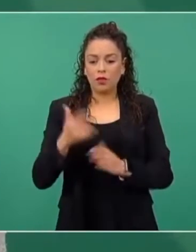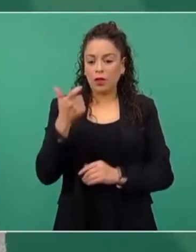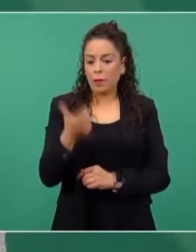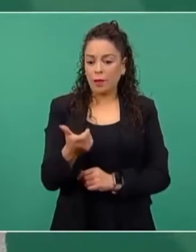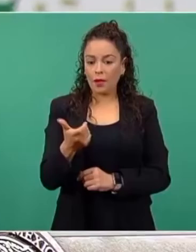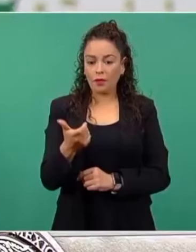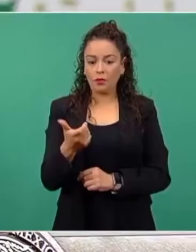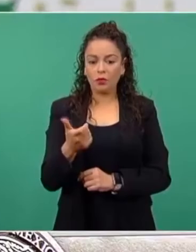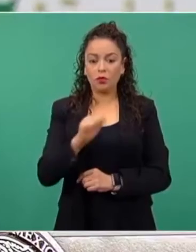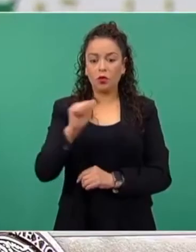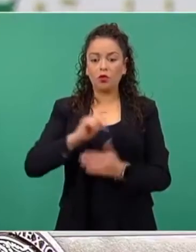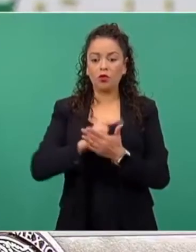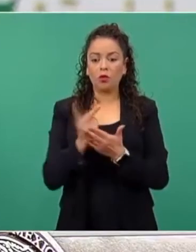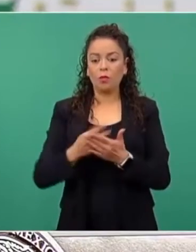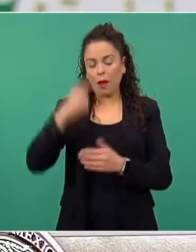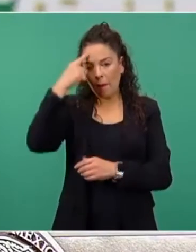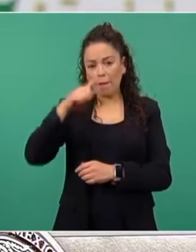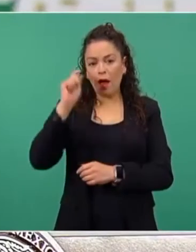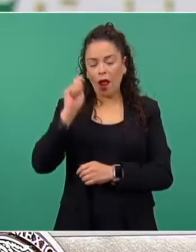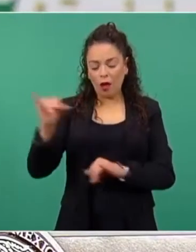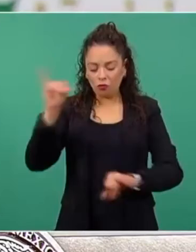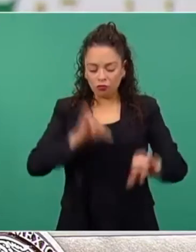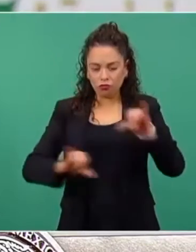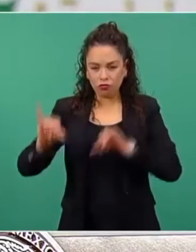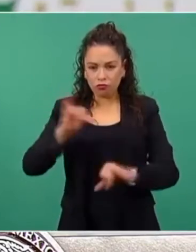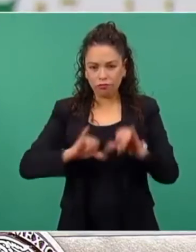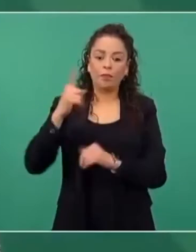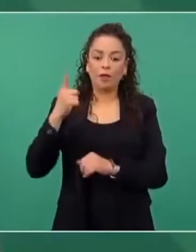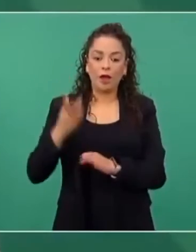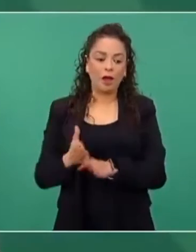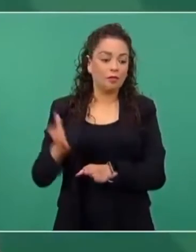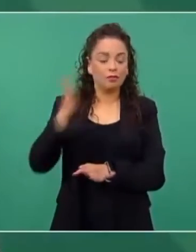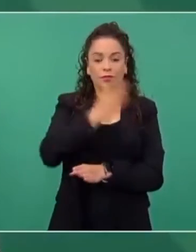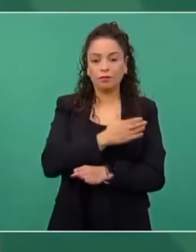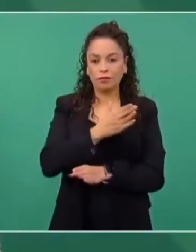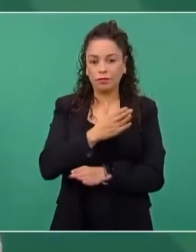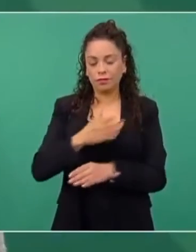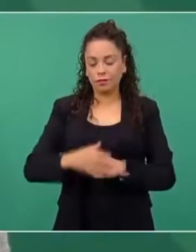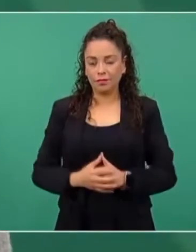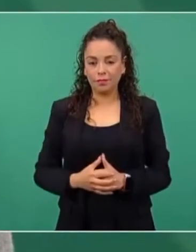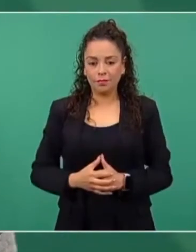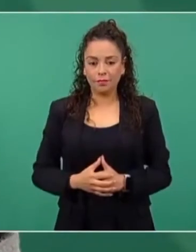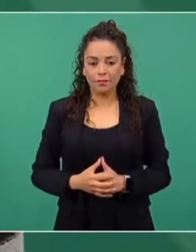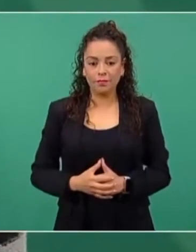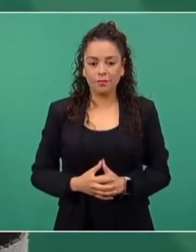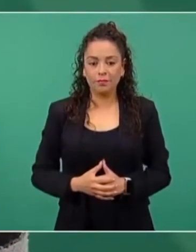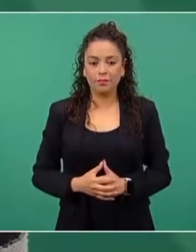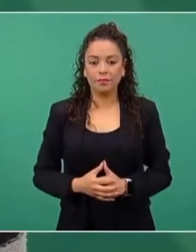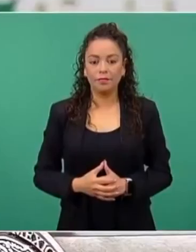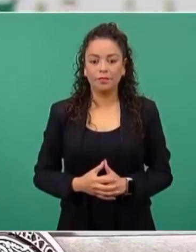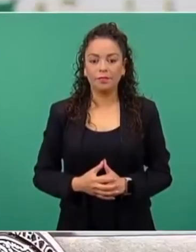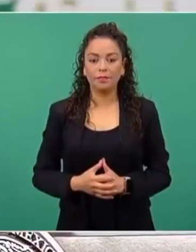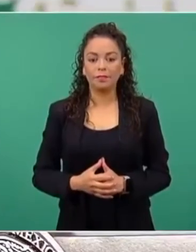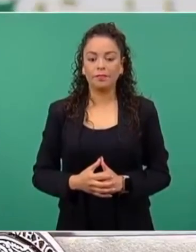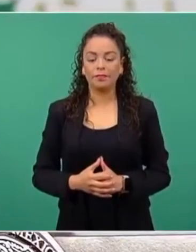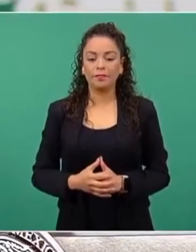con la responsabilidad encomendada. Con información de Marisol Mateos, Noticias TVT.